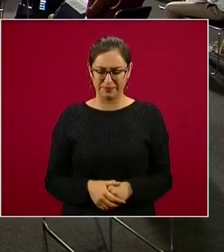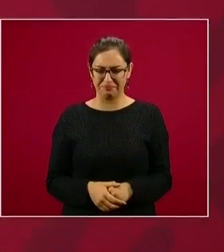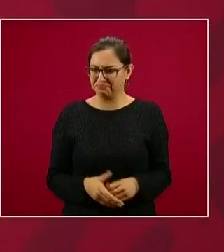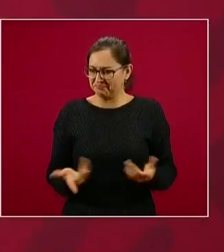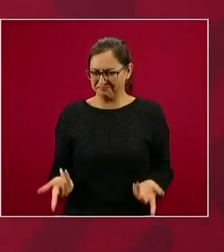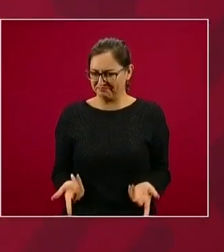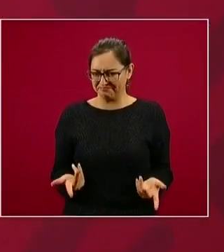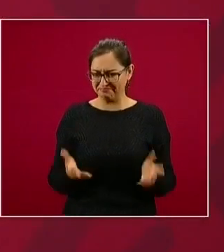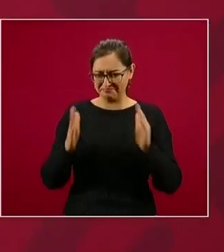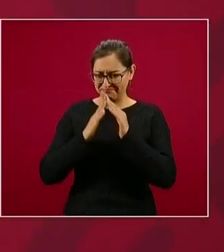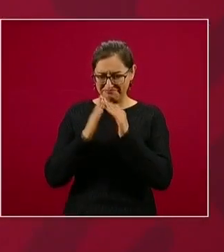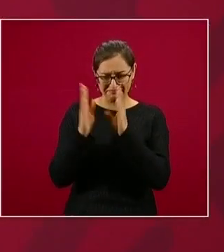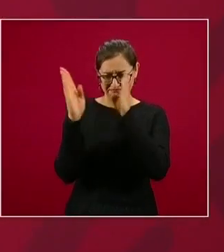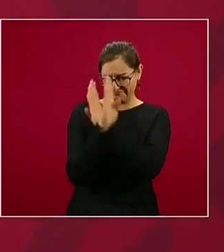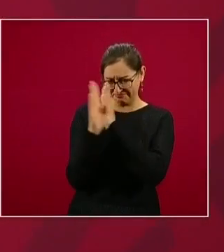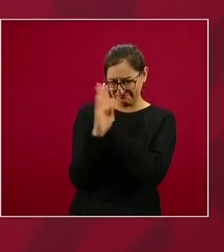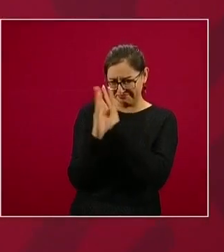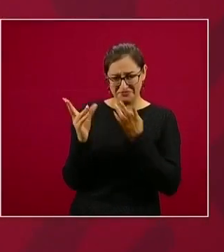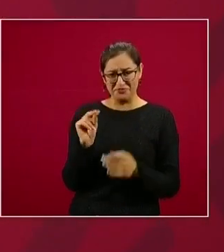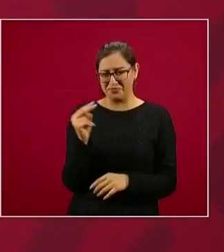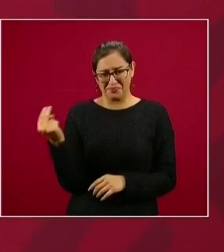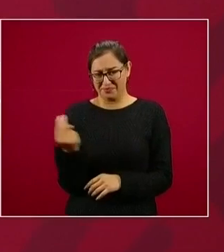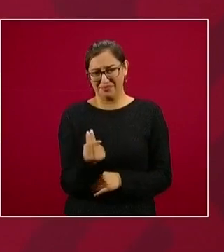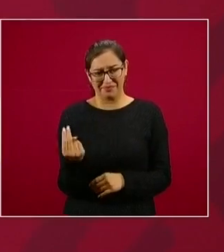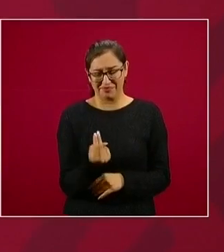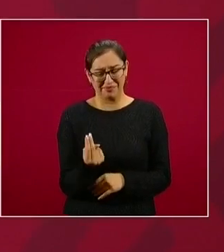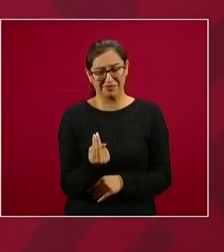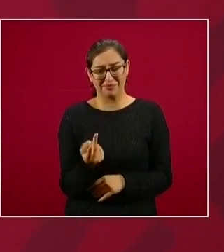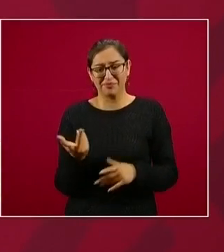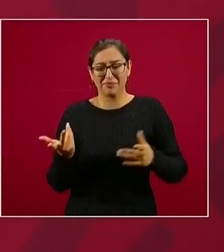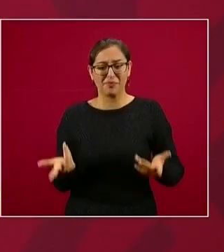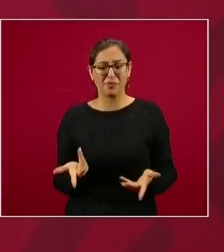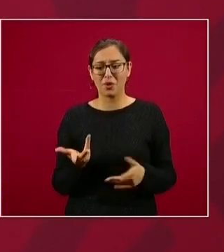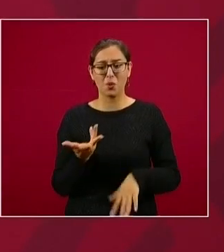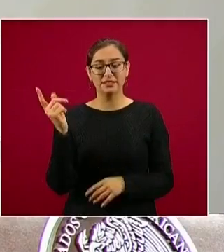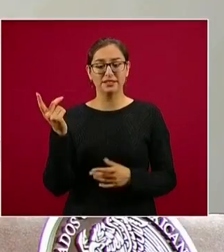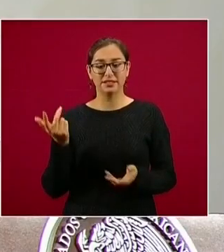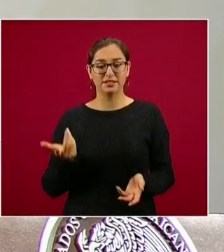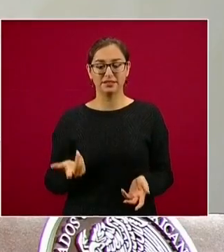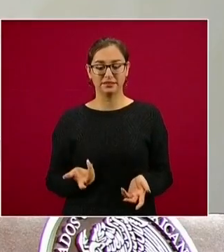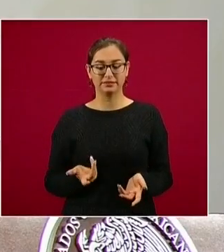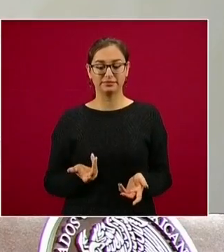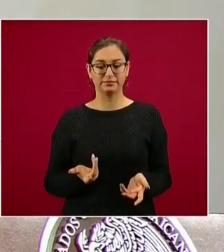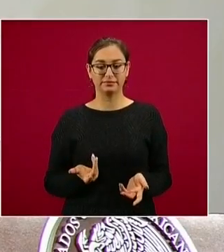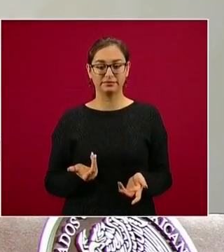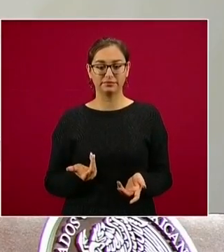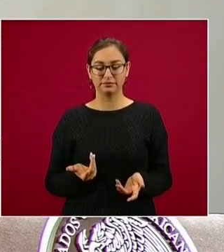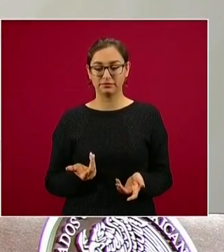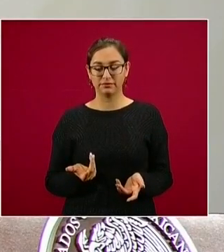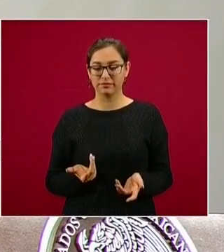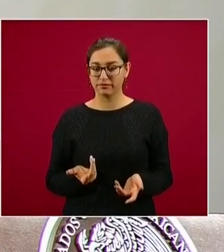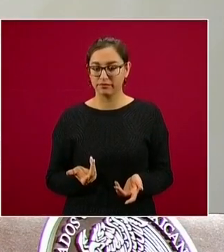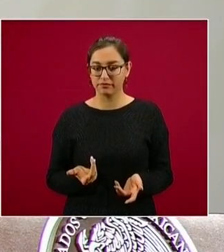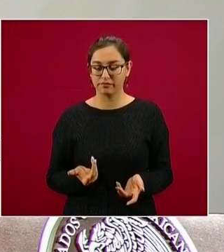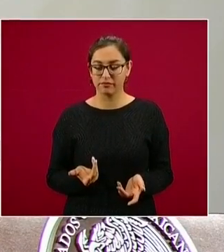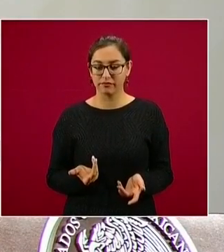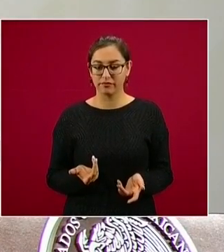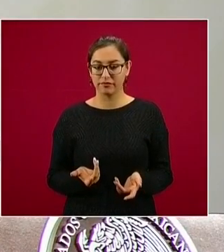espiar en las casas. Si es muy sencillo, nada más es cosa